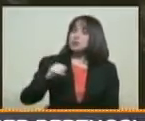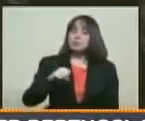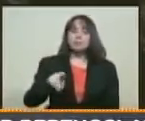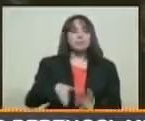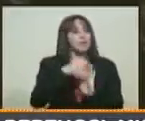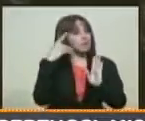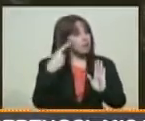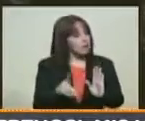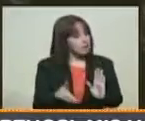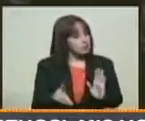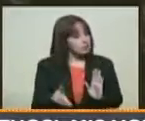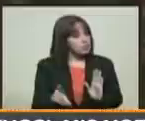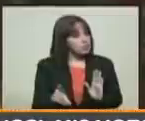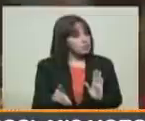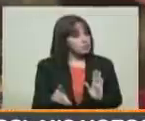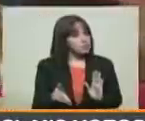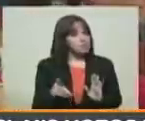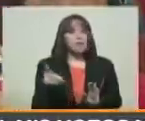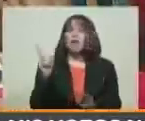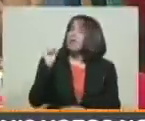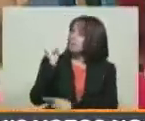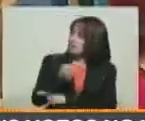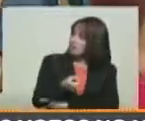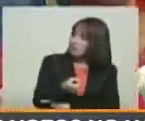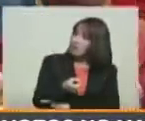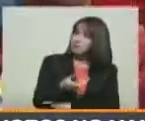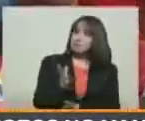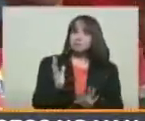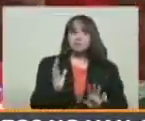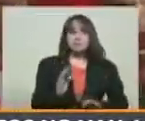Derechos y deberes.